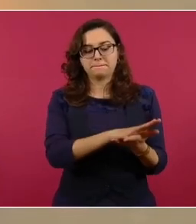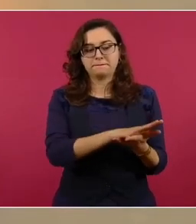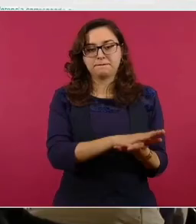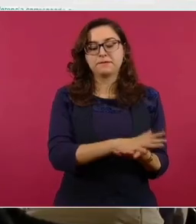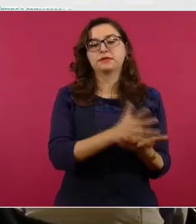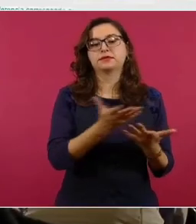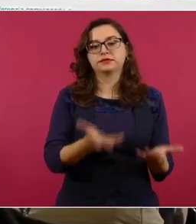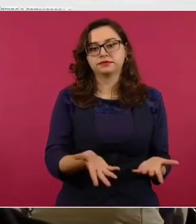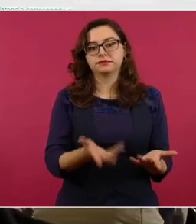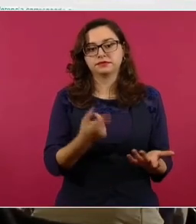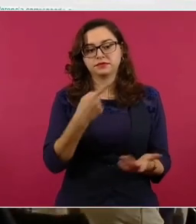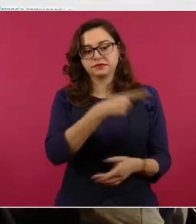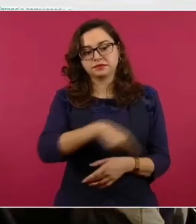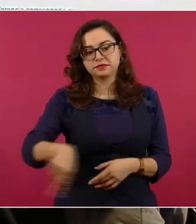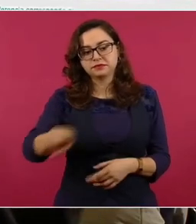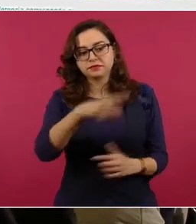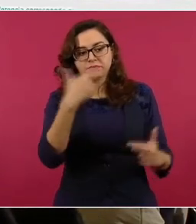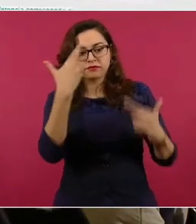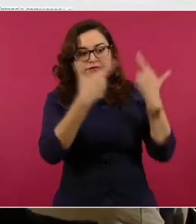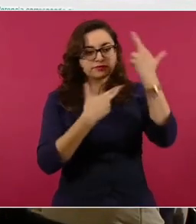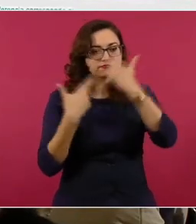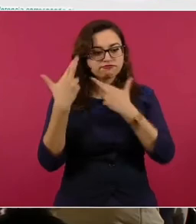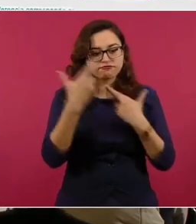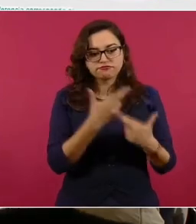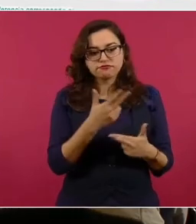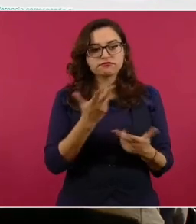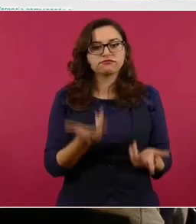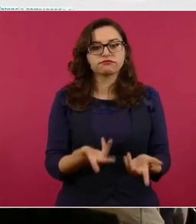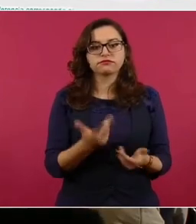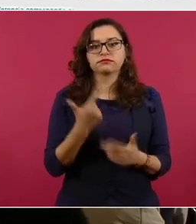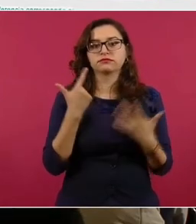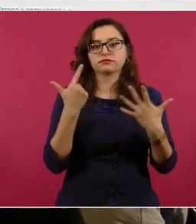jurídica, se presentaron ante el Ministerio Público